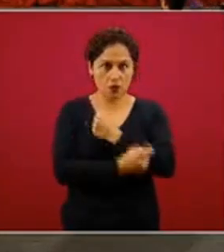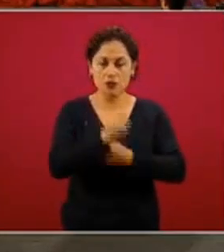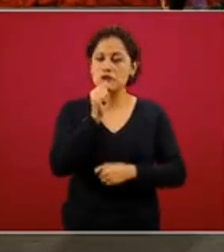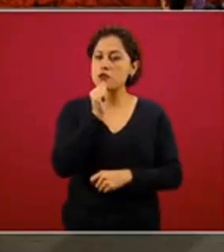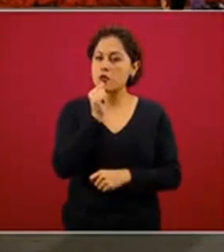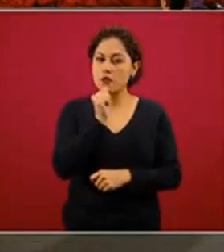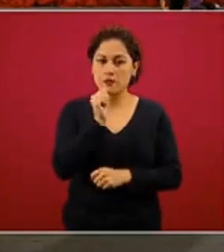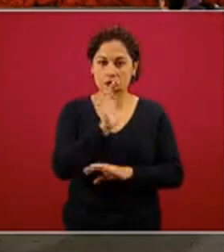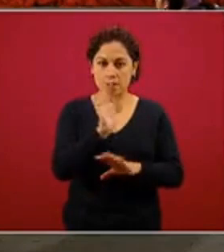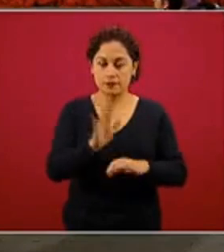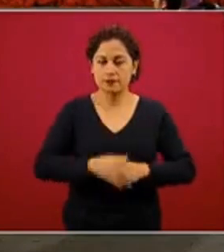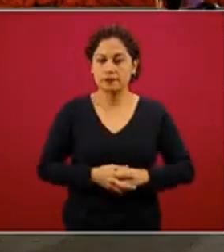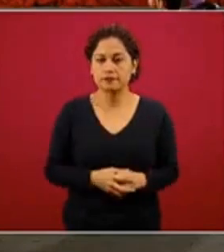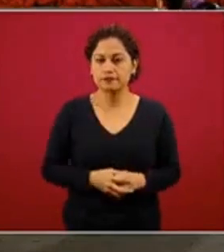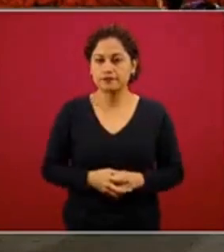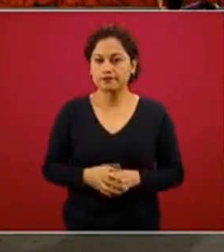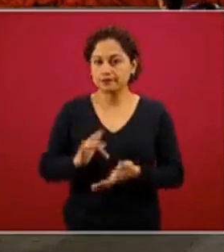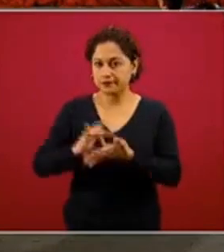Gracias, doctor.